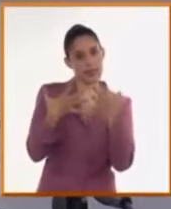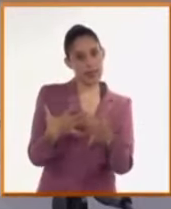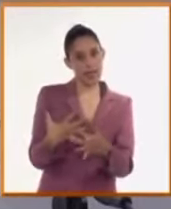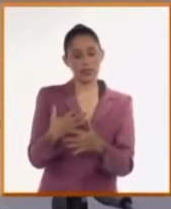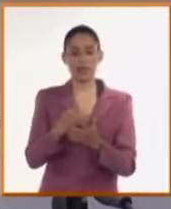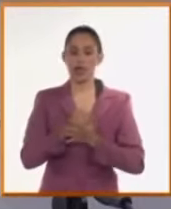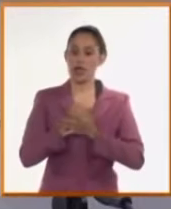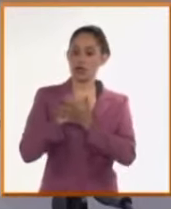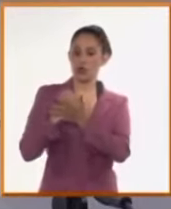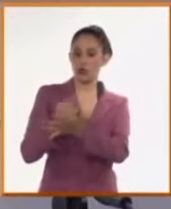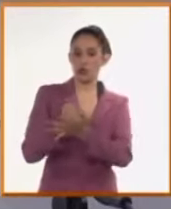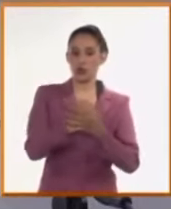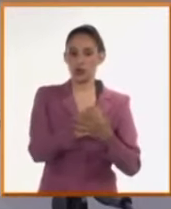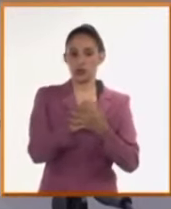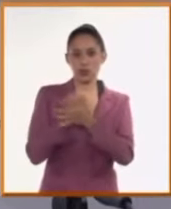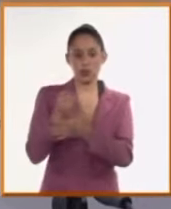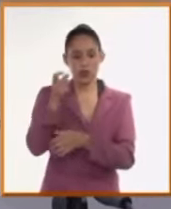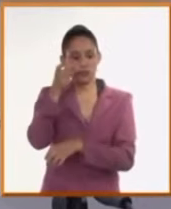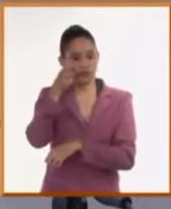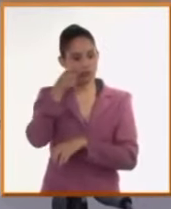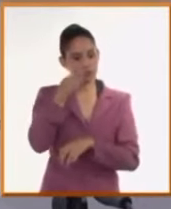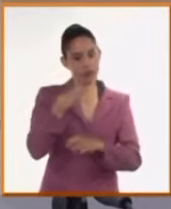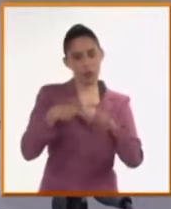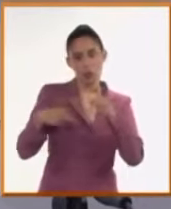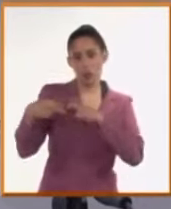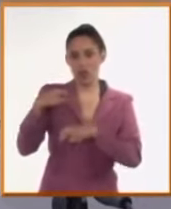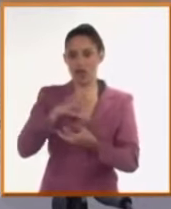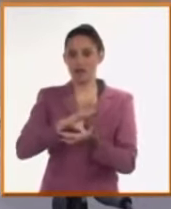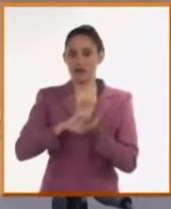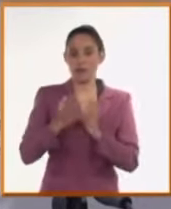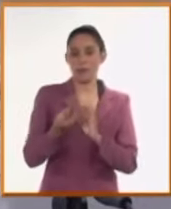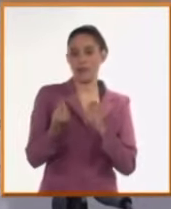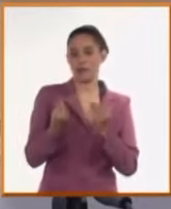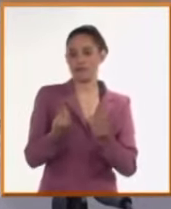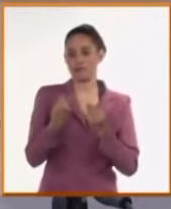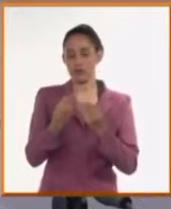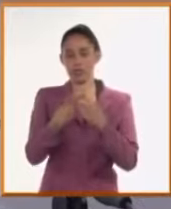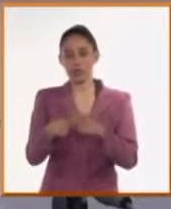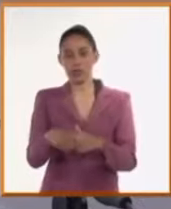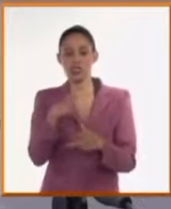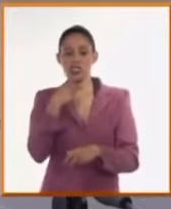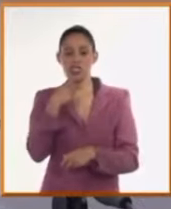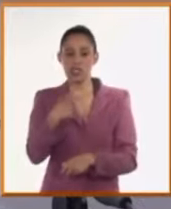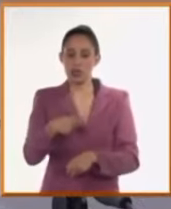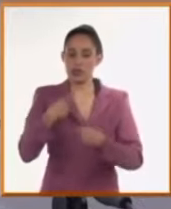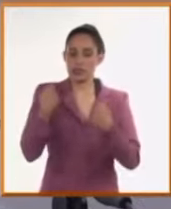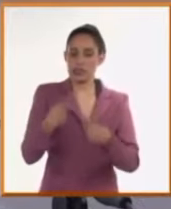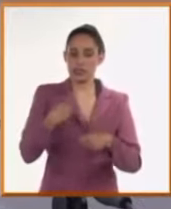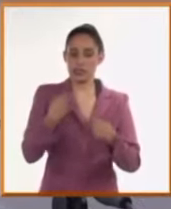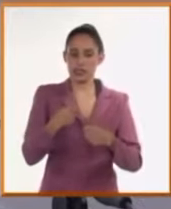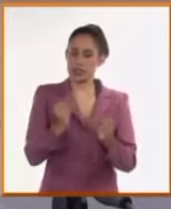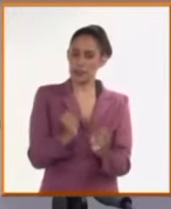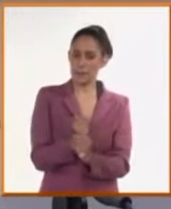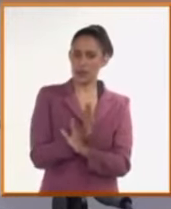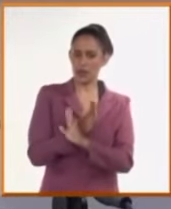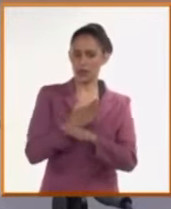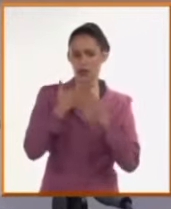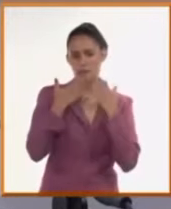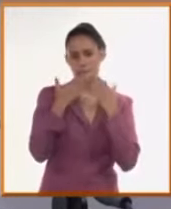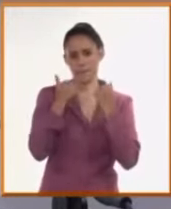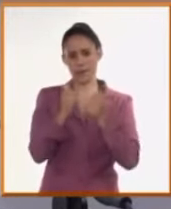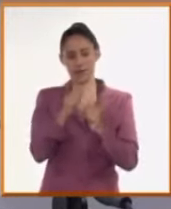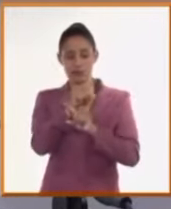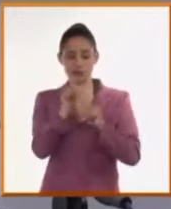orientar la pesquisa pero debo decir con toda transparencia que persisten interrogantes